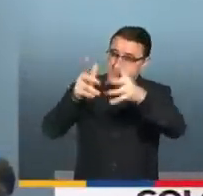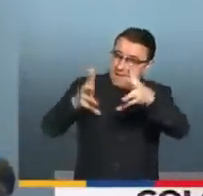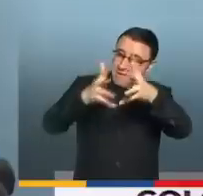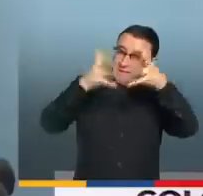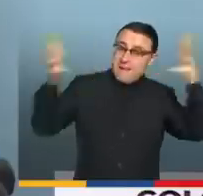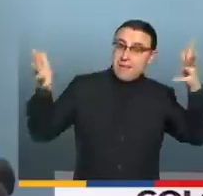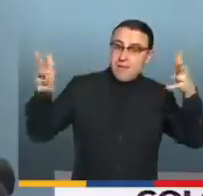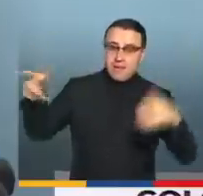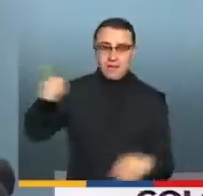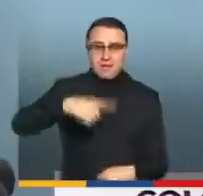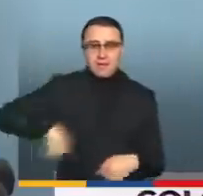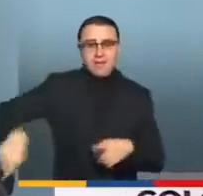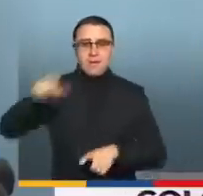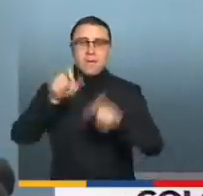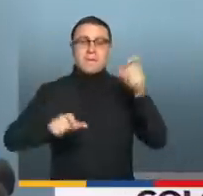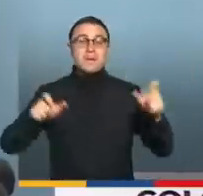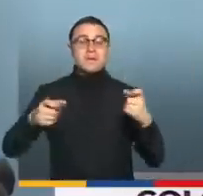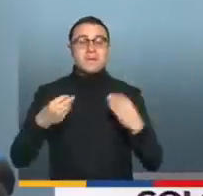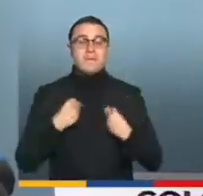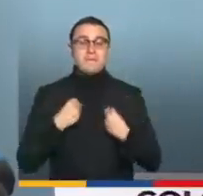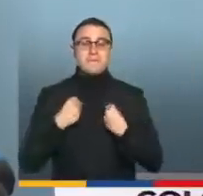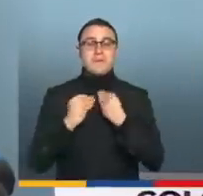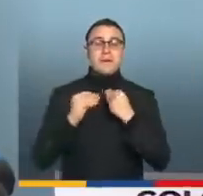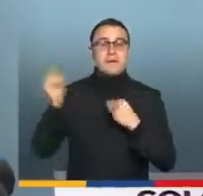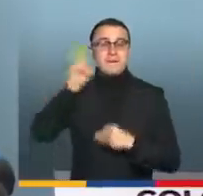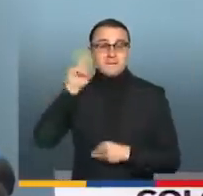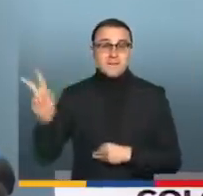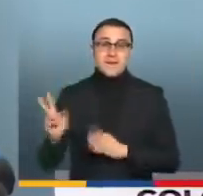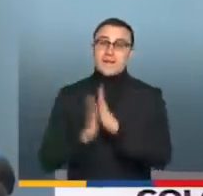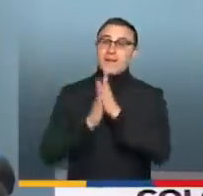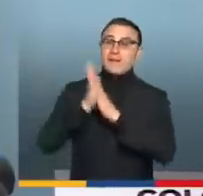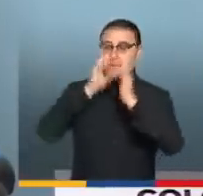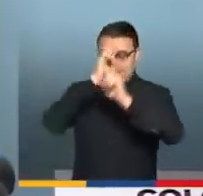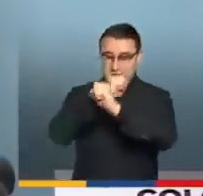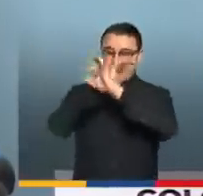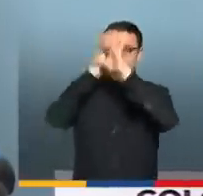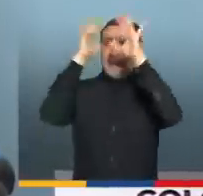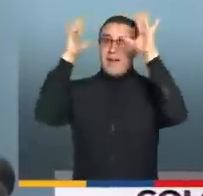los deseos y la esperanza del pueblo venezolano se vuelva realidad.